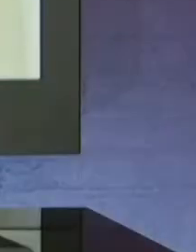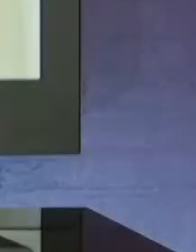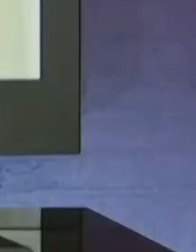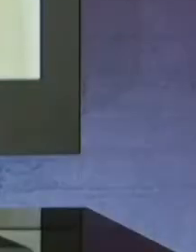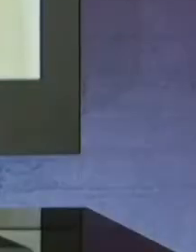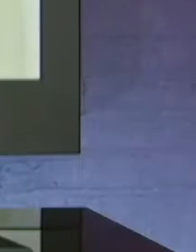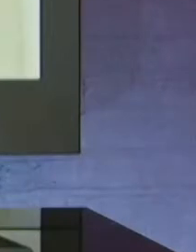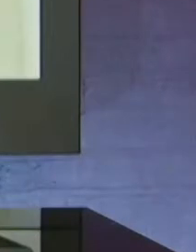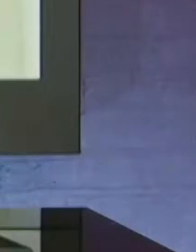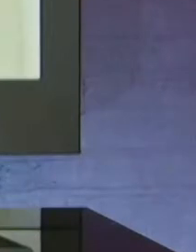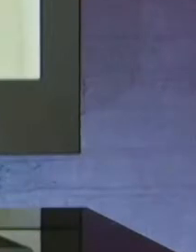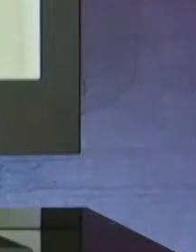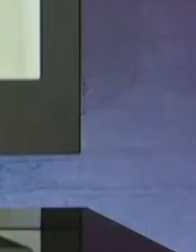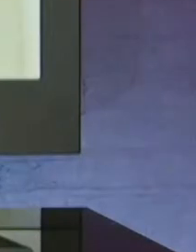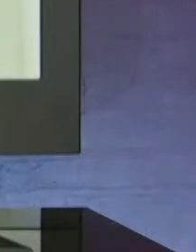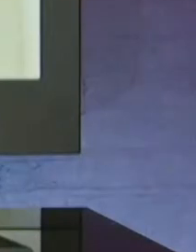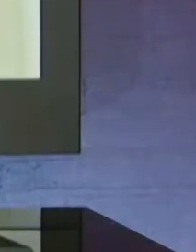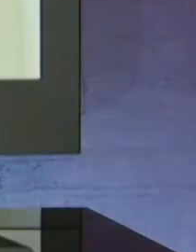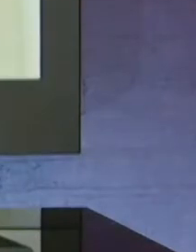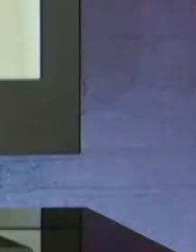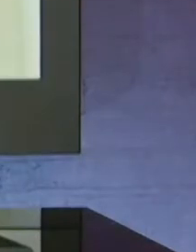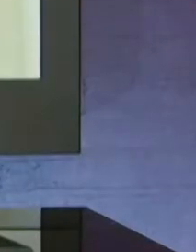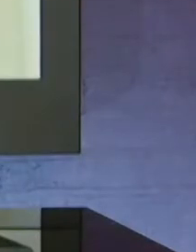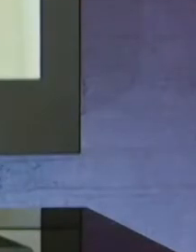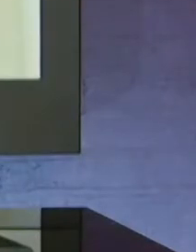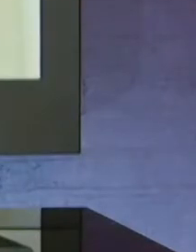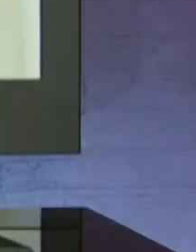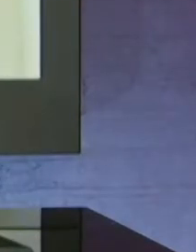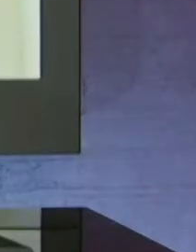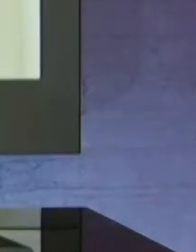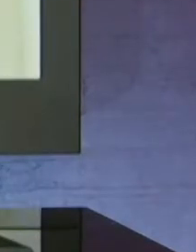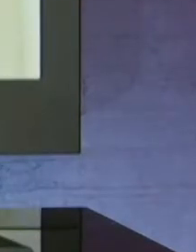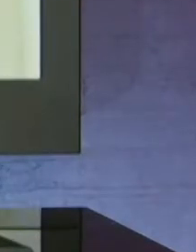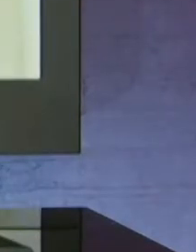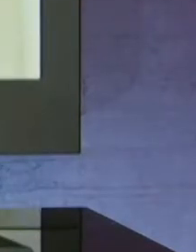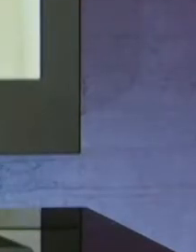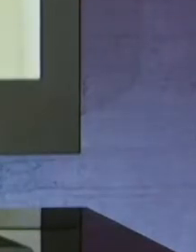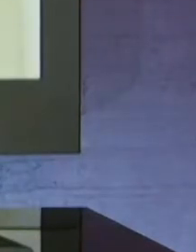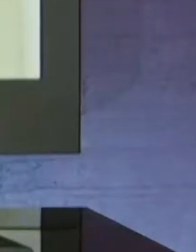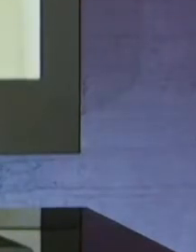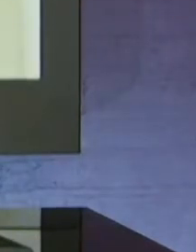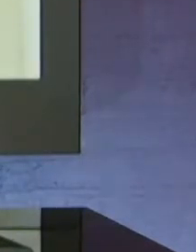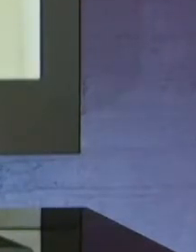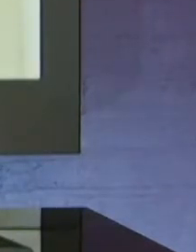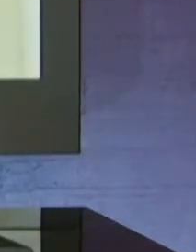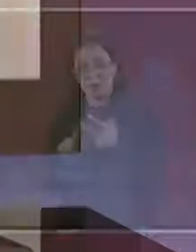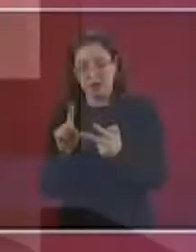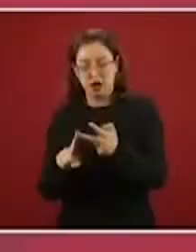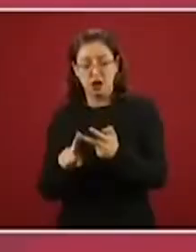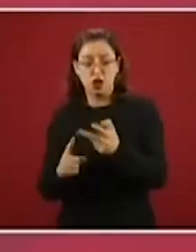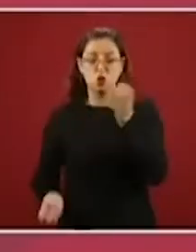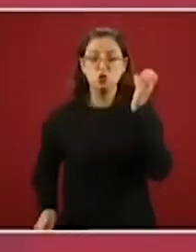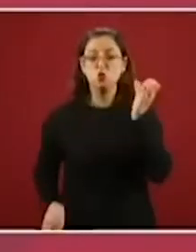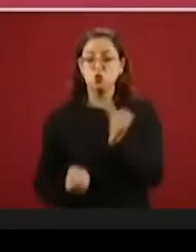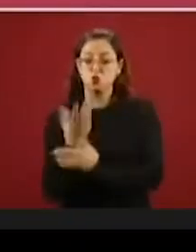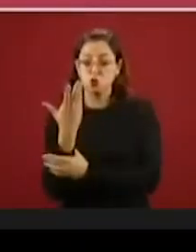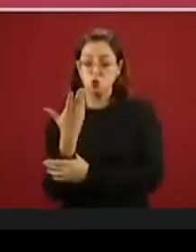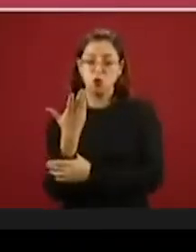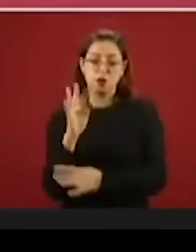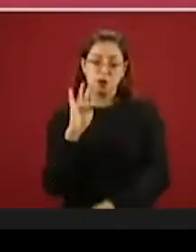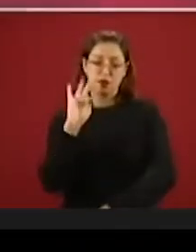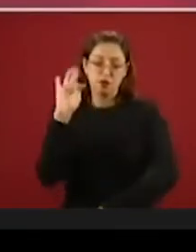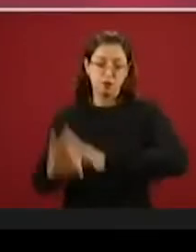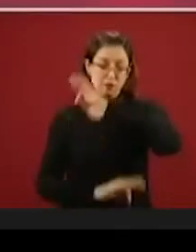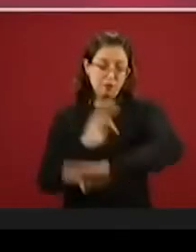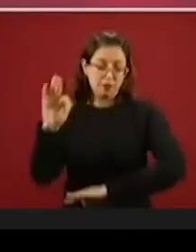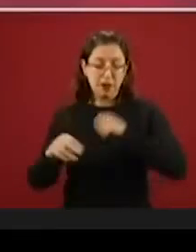durante la conferencia de prensa matutina el presidente de méxico andrés manuel lópez obrador celebró el hecho de que se avaló el tratado comercial